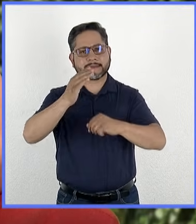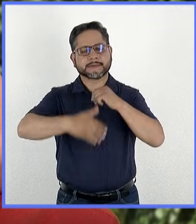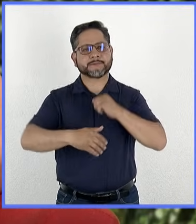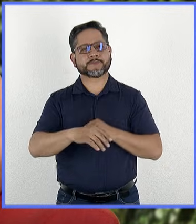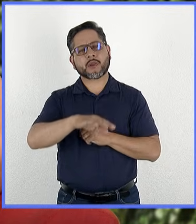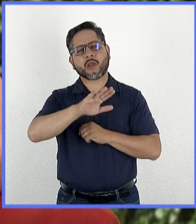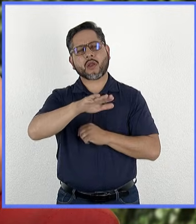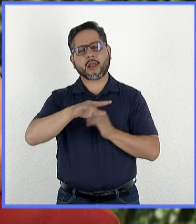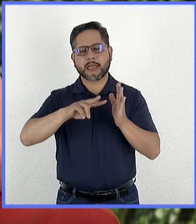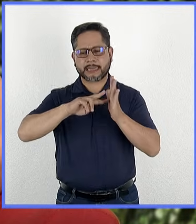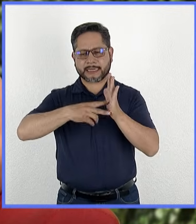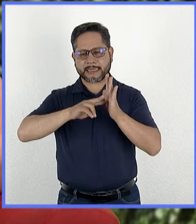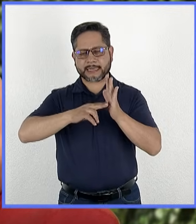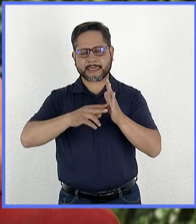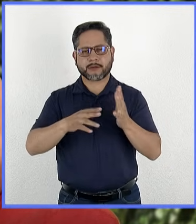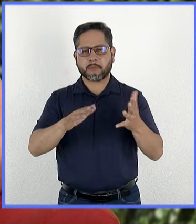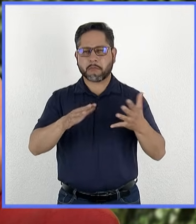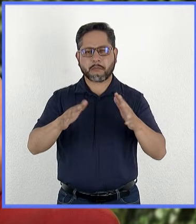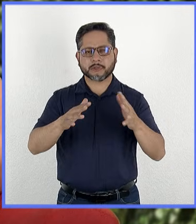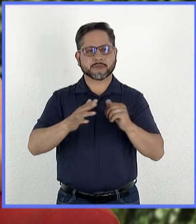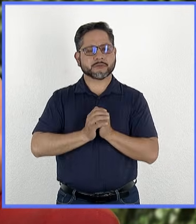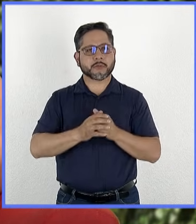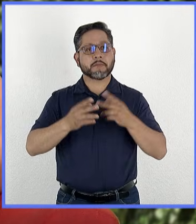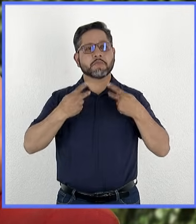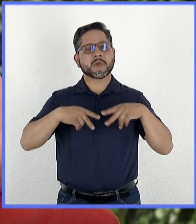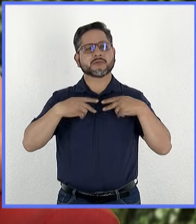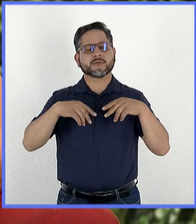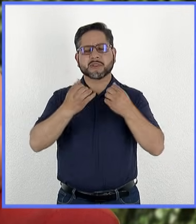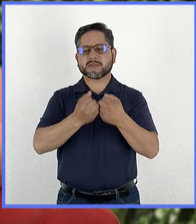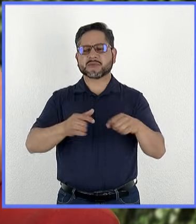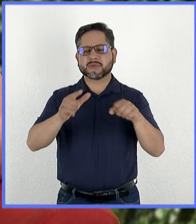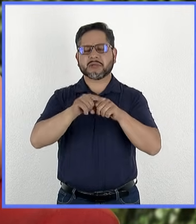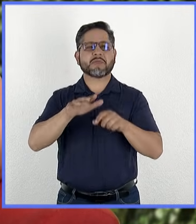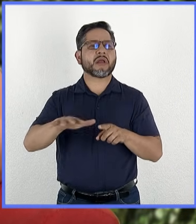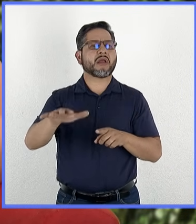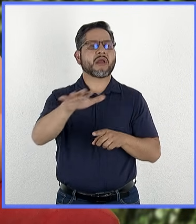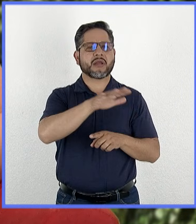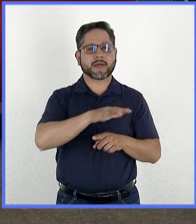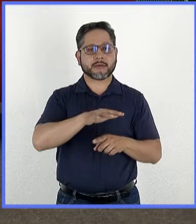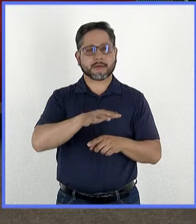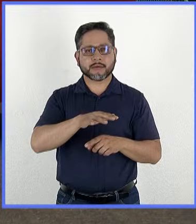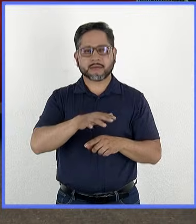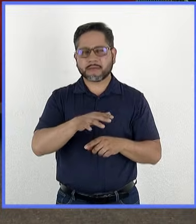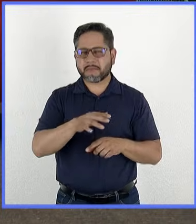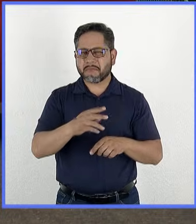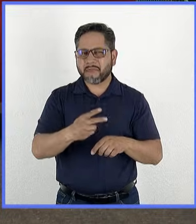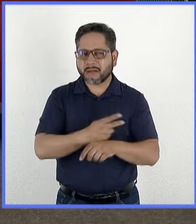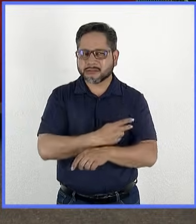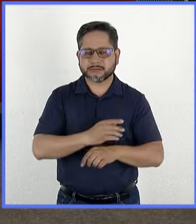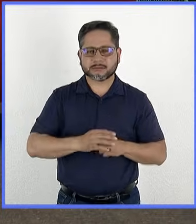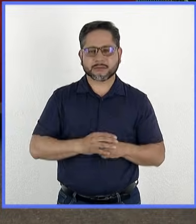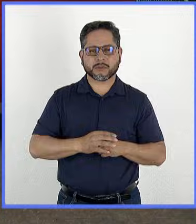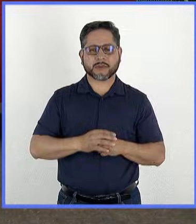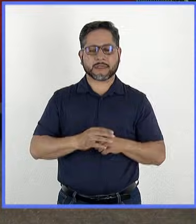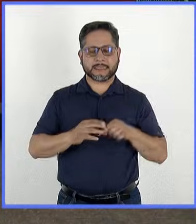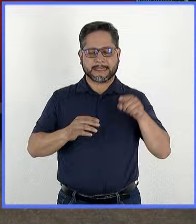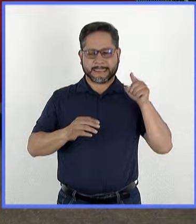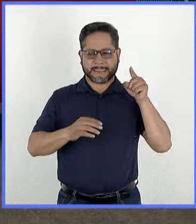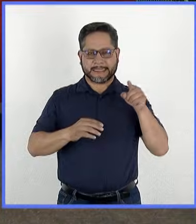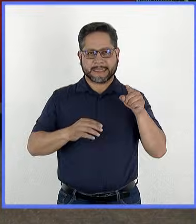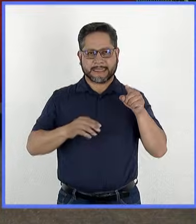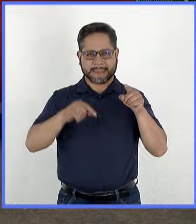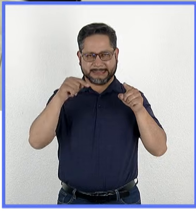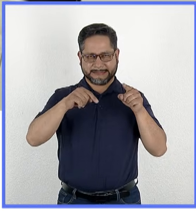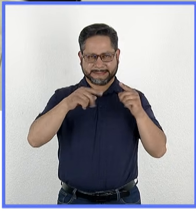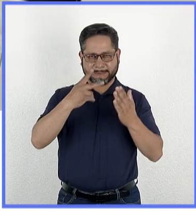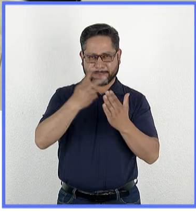¿qué significa en términos sociales? Es decir, ¿cómo se empapa, cómo